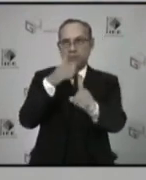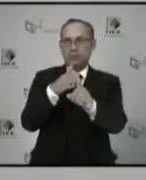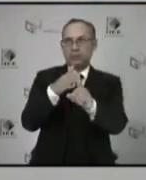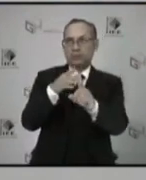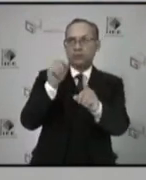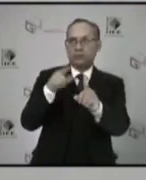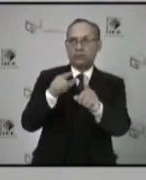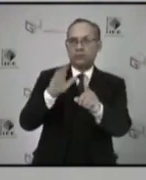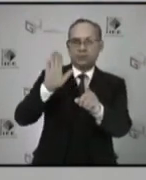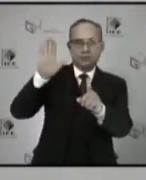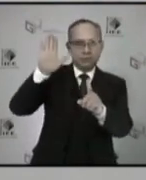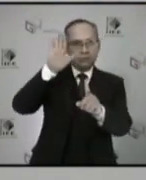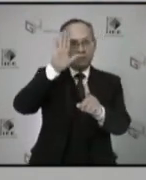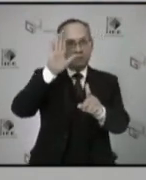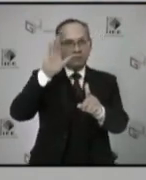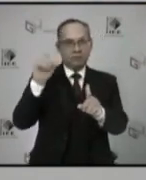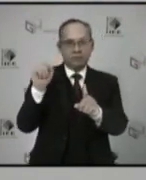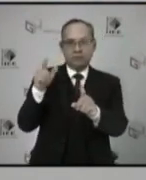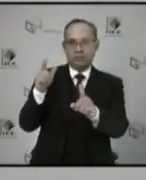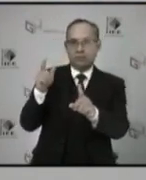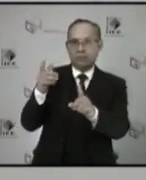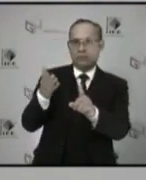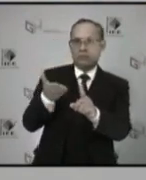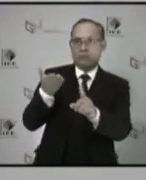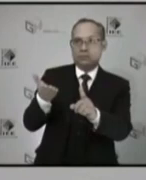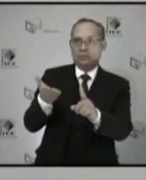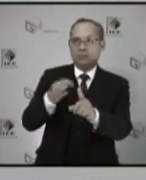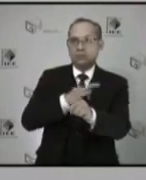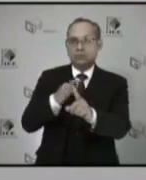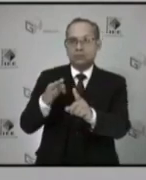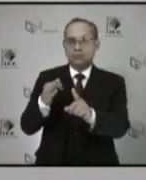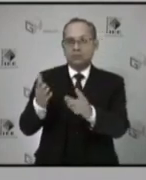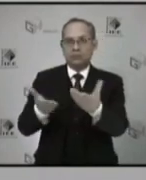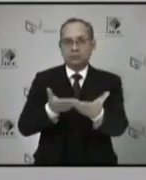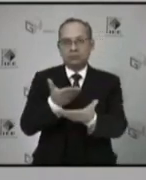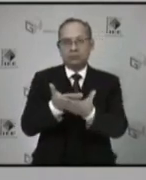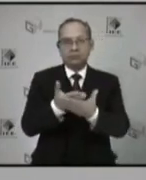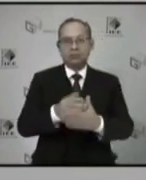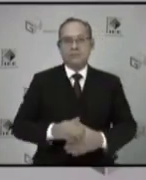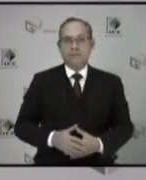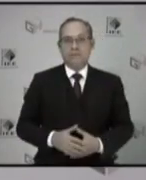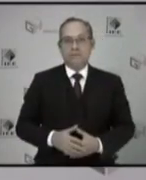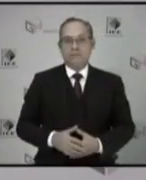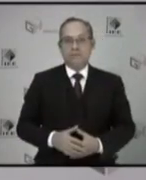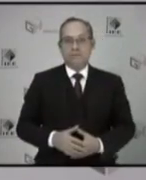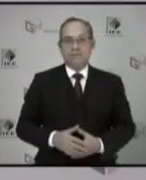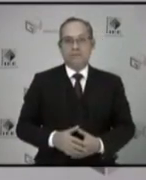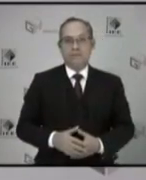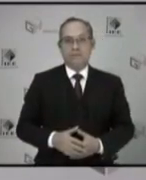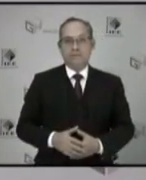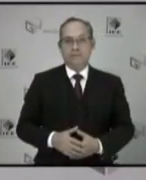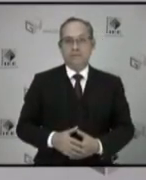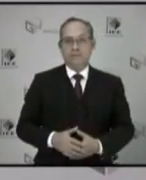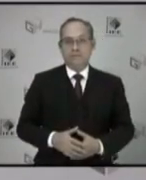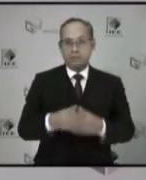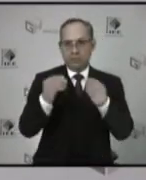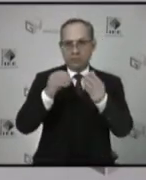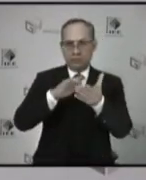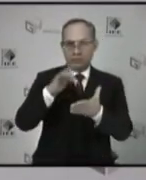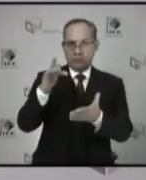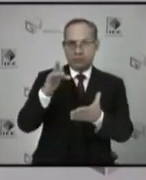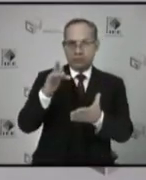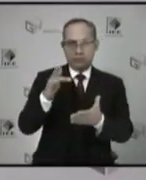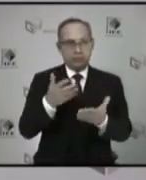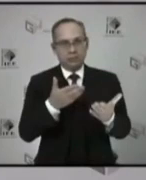palabra, la tendrán, y si no, nos vamos al espacio final. Candidata. Muchas gracias. Aquí queda claro que el candidato Menchaca no sabe,